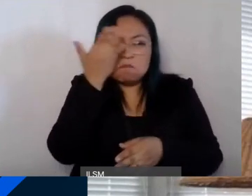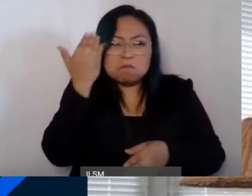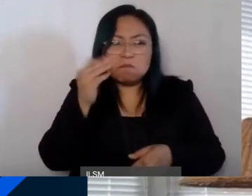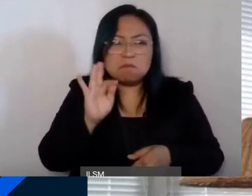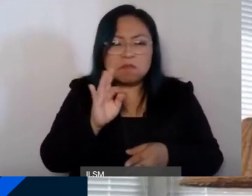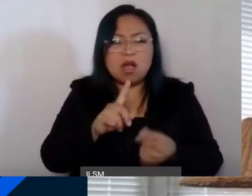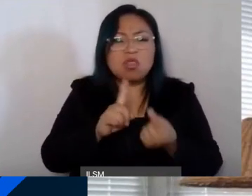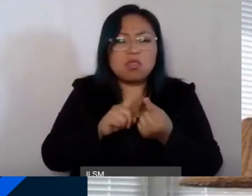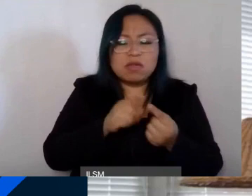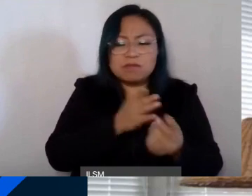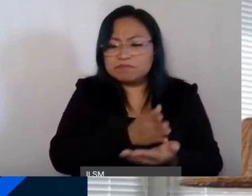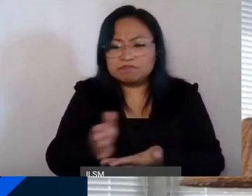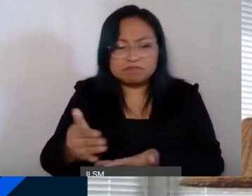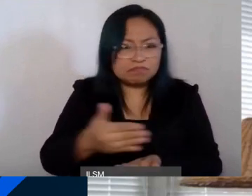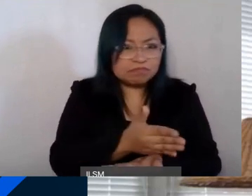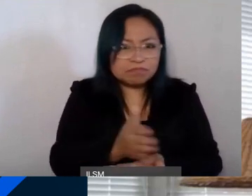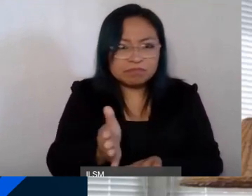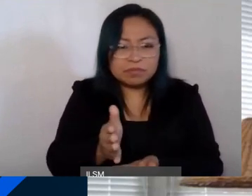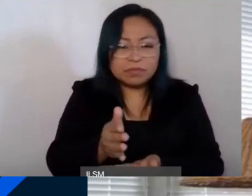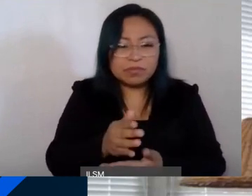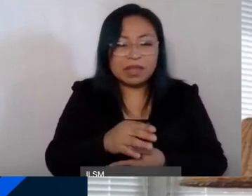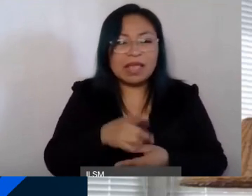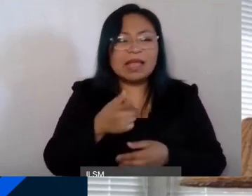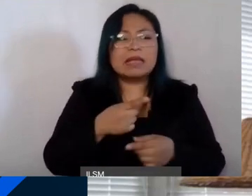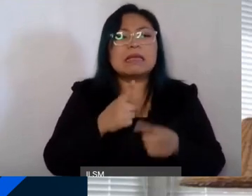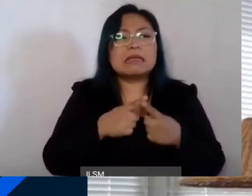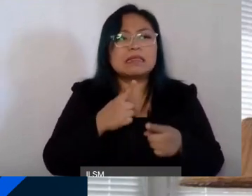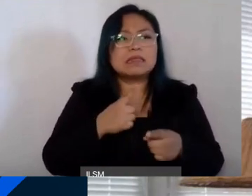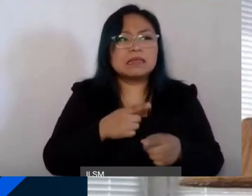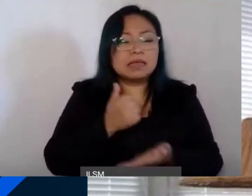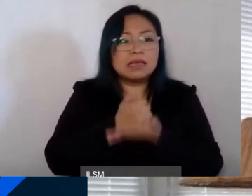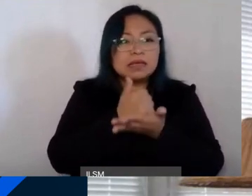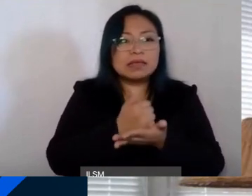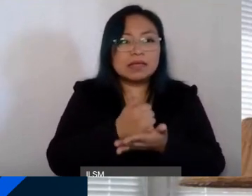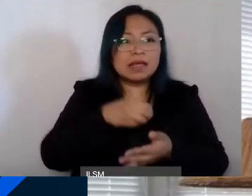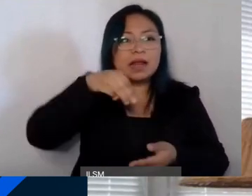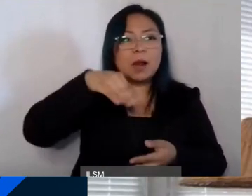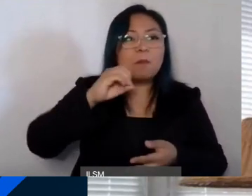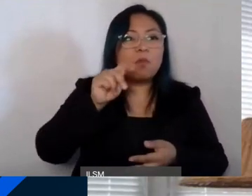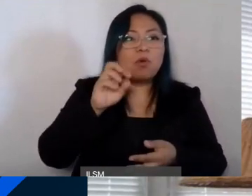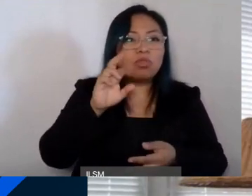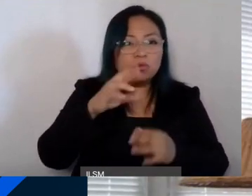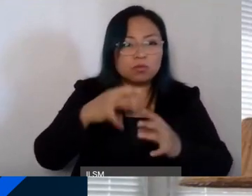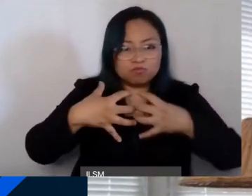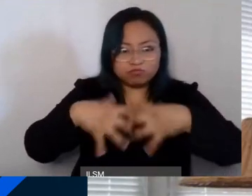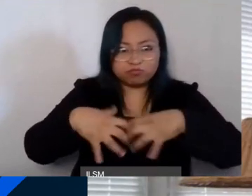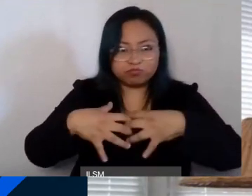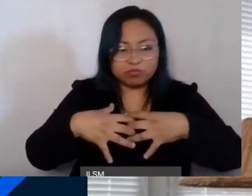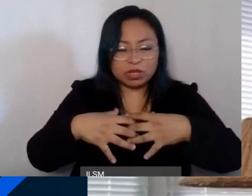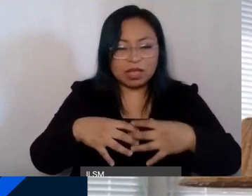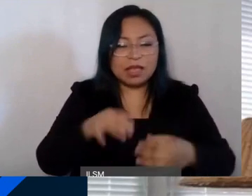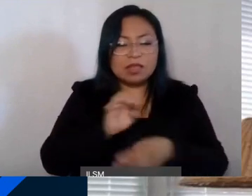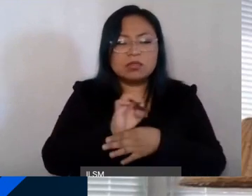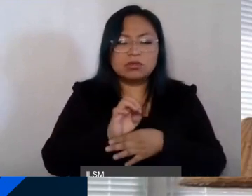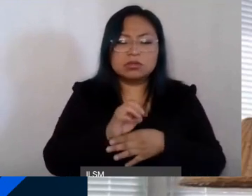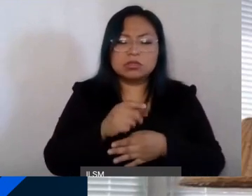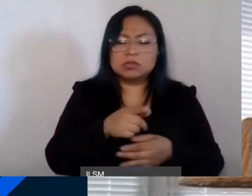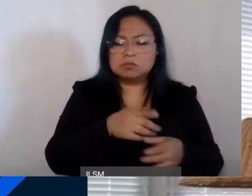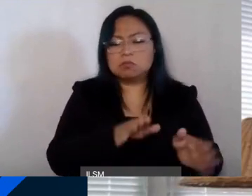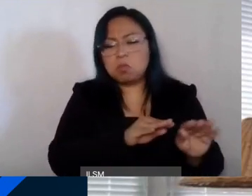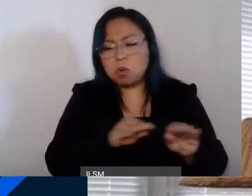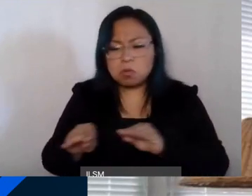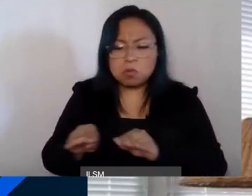pero no depende depende del motor el pollito siente que su madre y en el